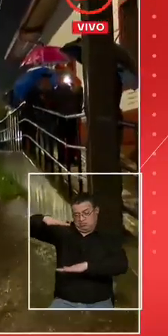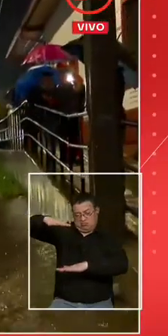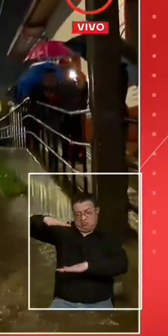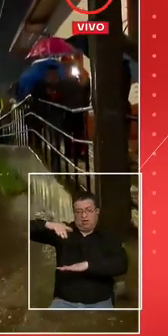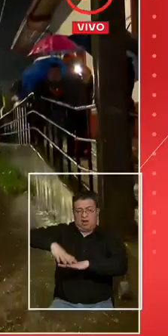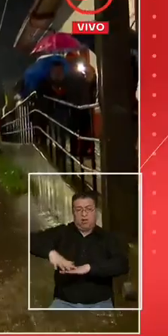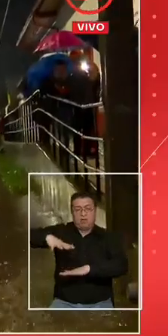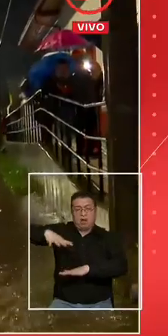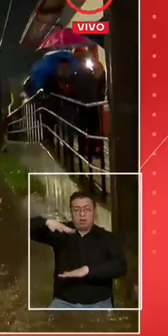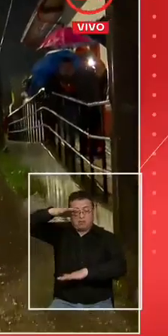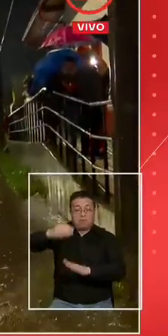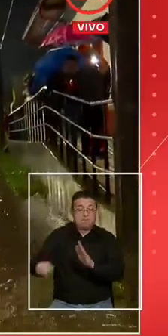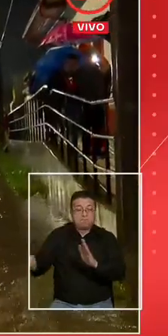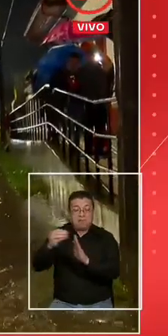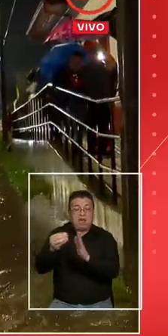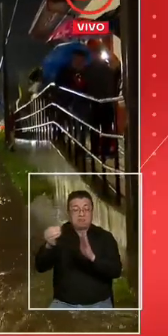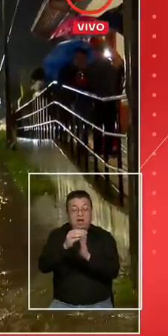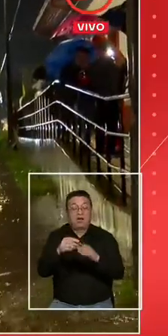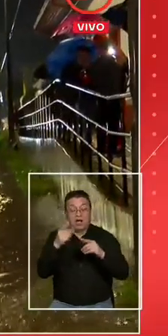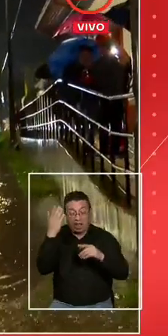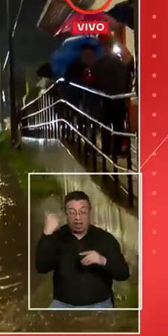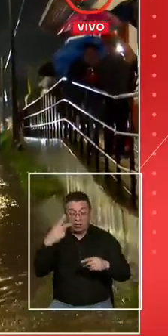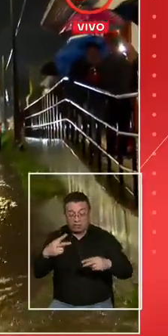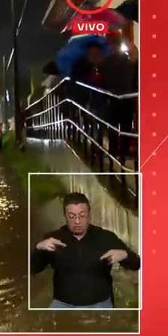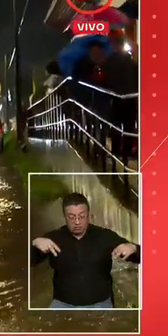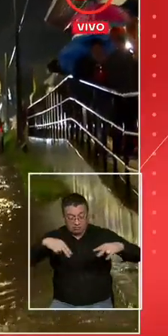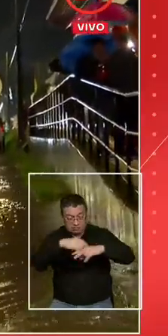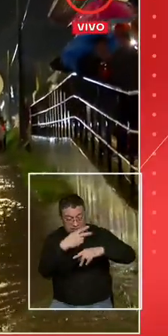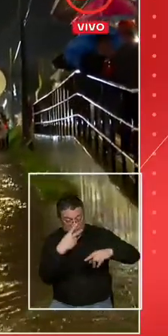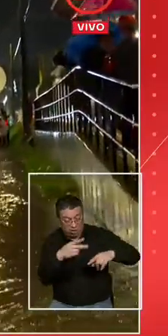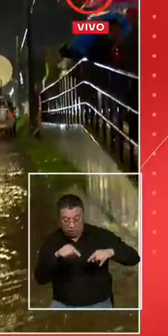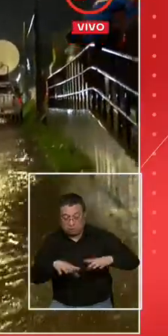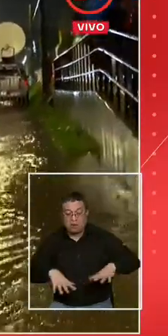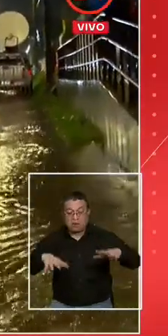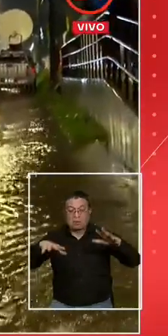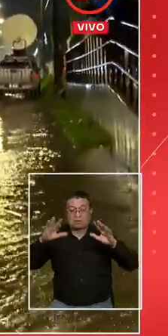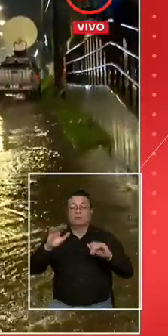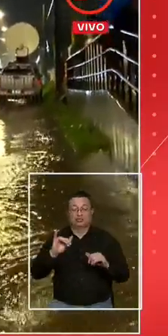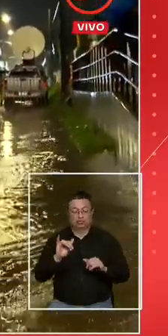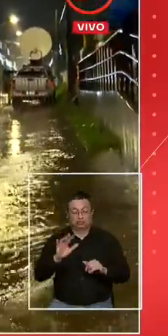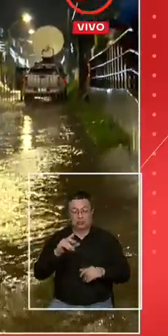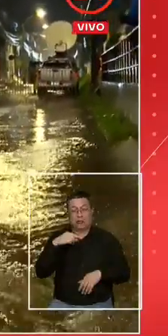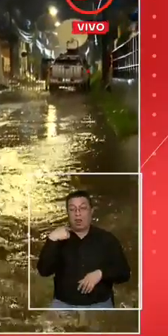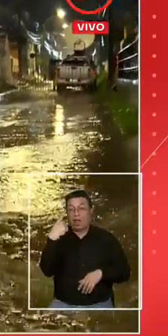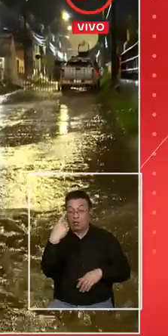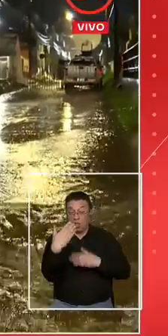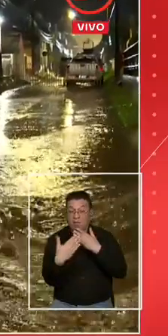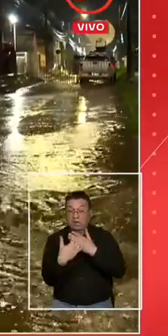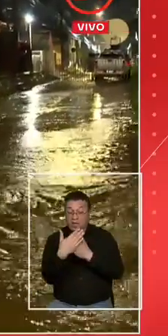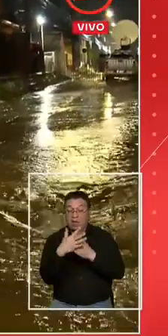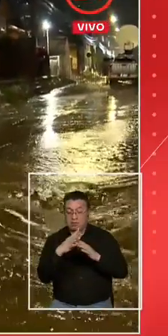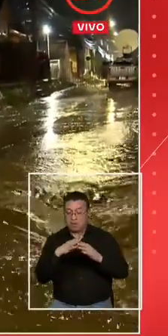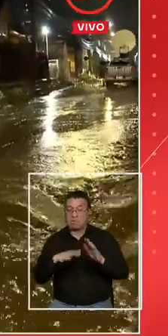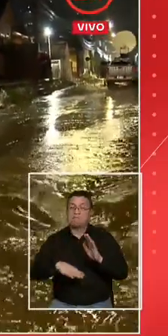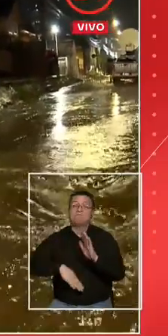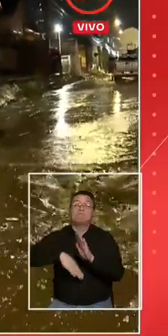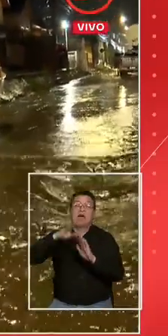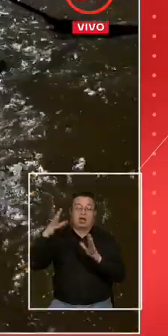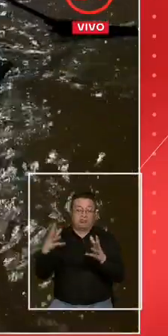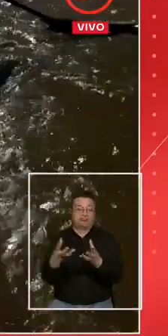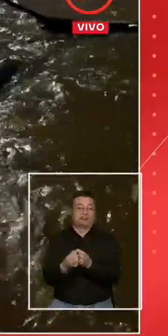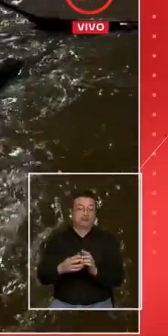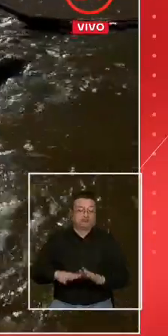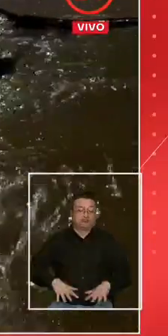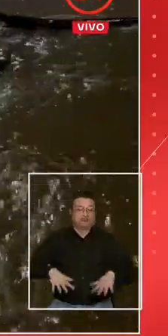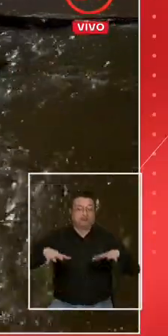digamos, todavía se veía vereda hace un rato, ya no hay vereda. La verdad que se espera un pic más alto todavía. Al menos a la 1 de la mañana. Aproximadamente a la 1 de la mañana se supone que debería haber